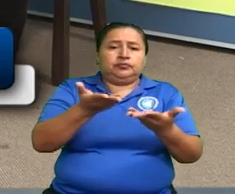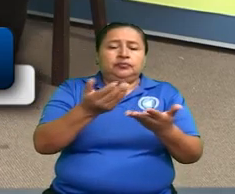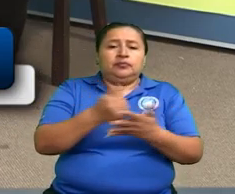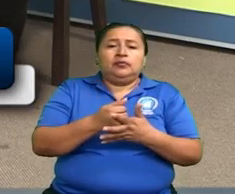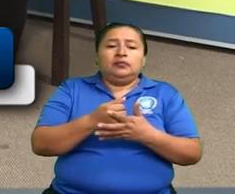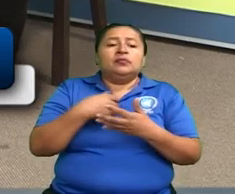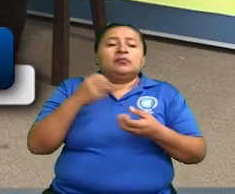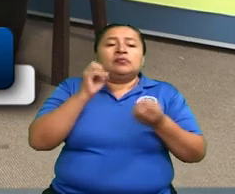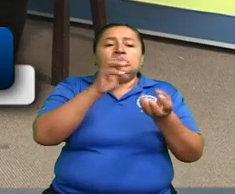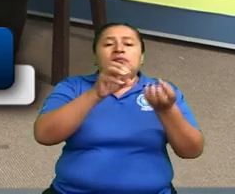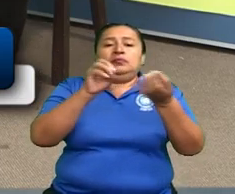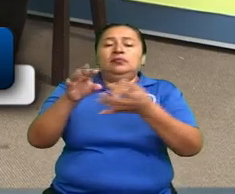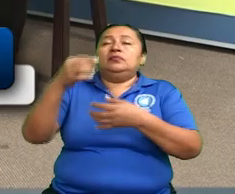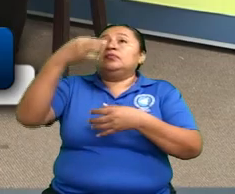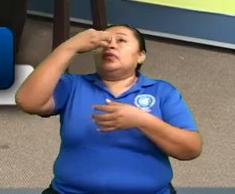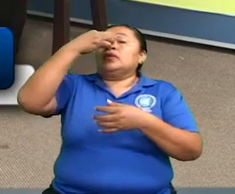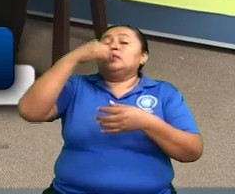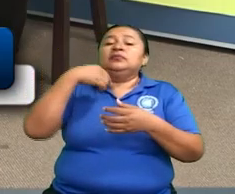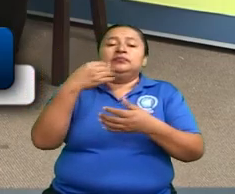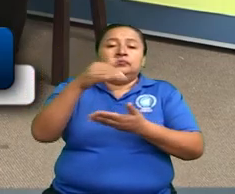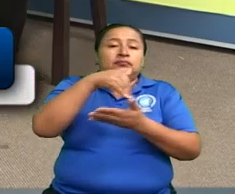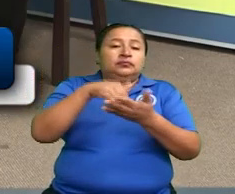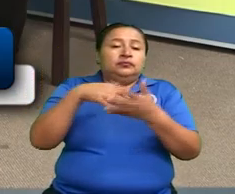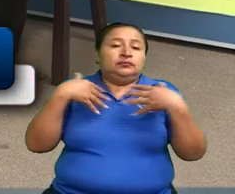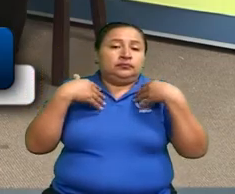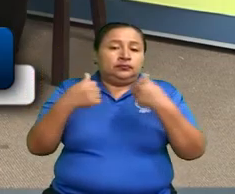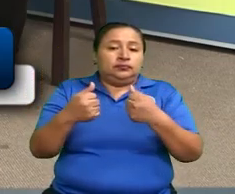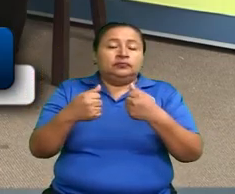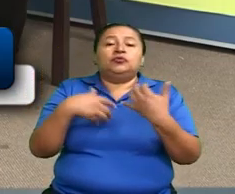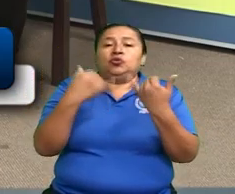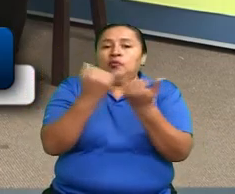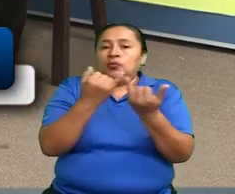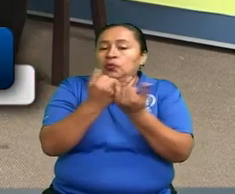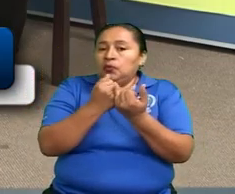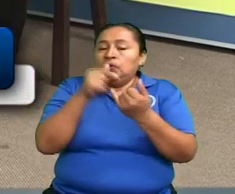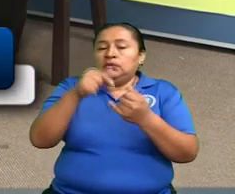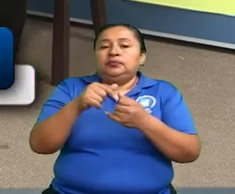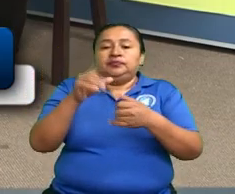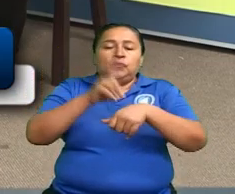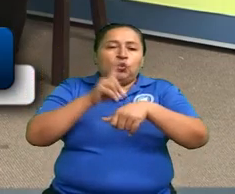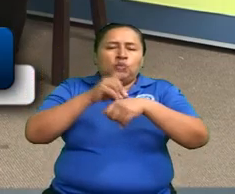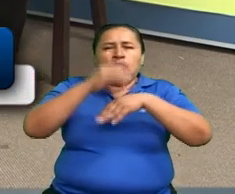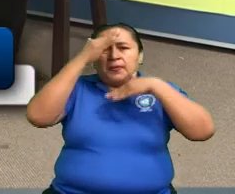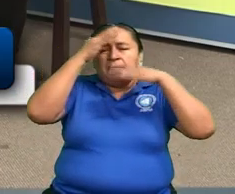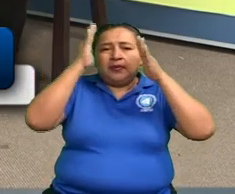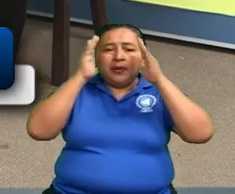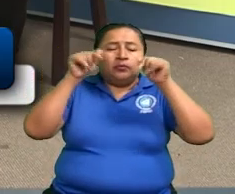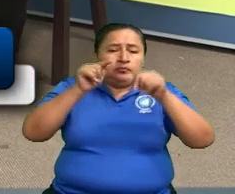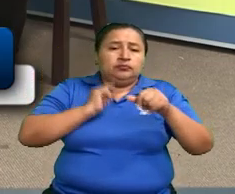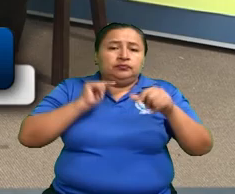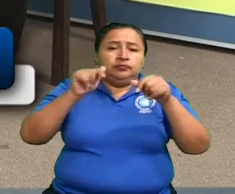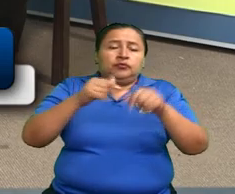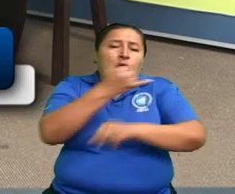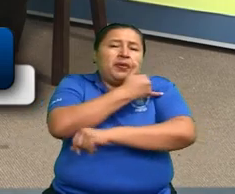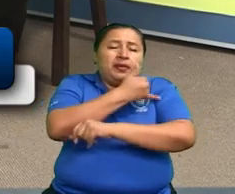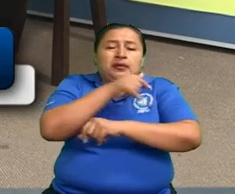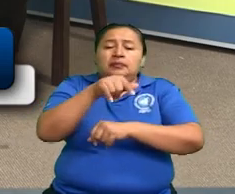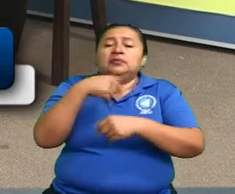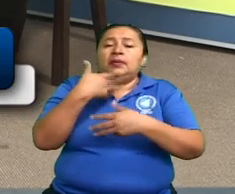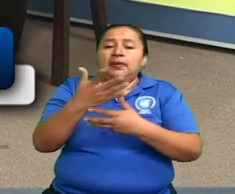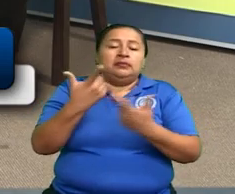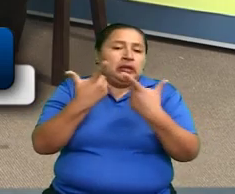el abastecimiento de la vacuna, tanto en los centros de salud como también en las clínicas previsionales y aún las privadas, garantizando la gratuidad